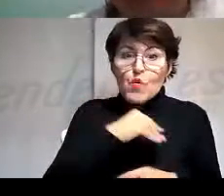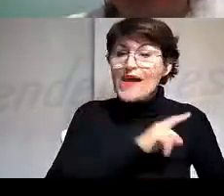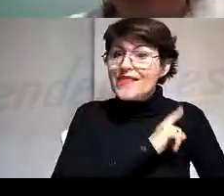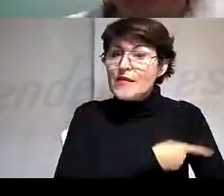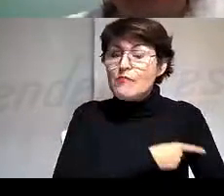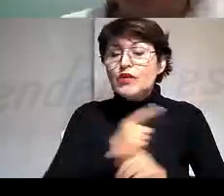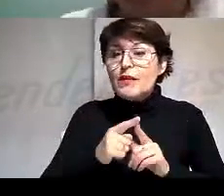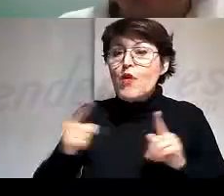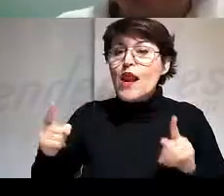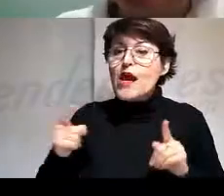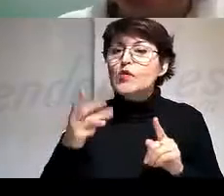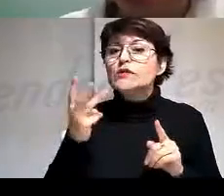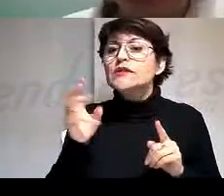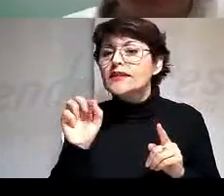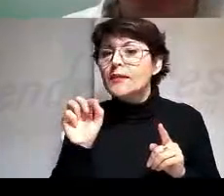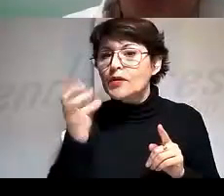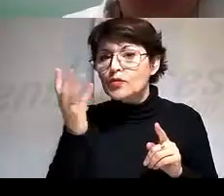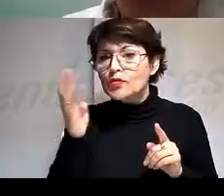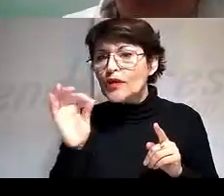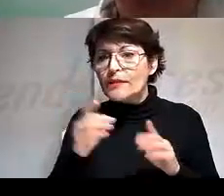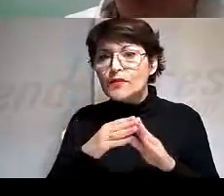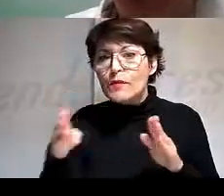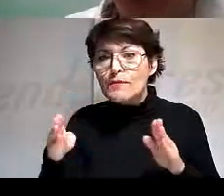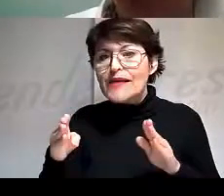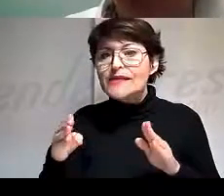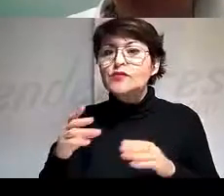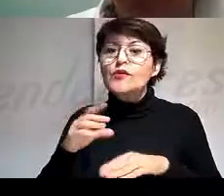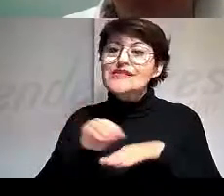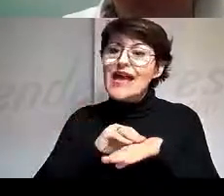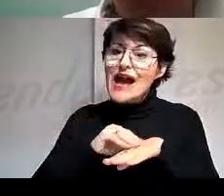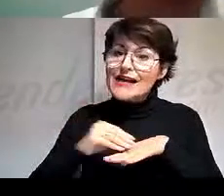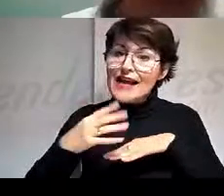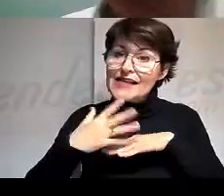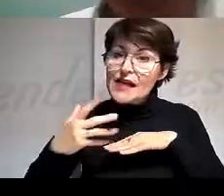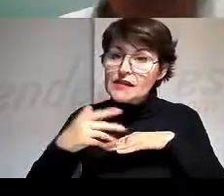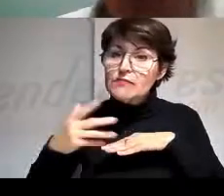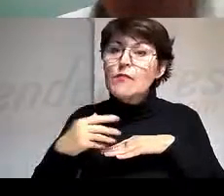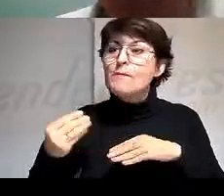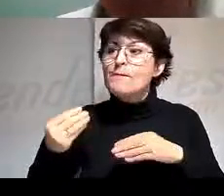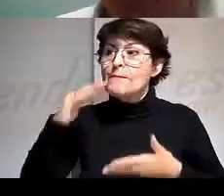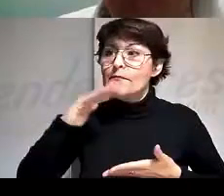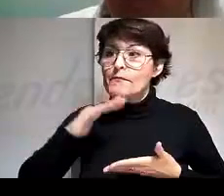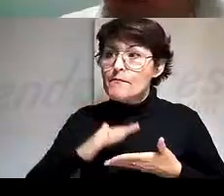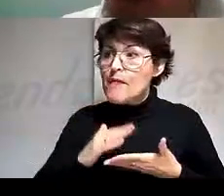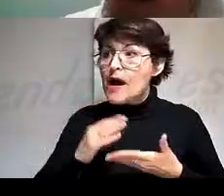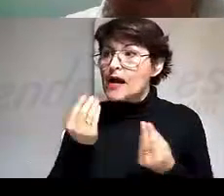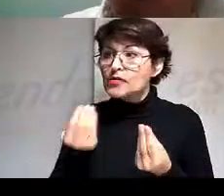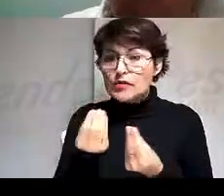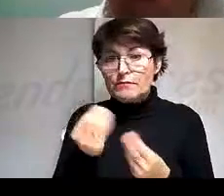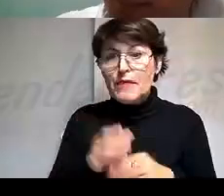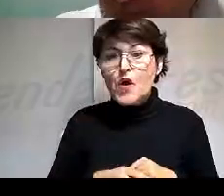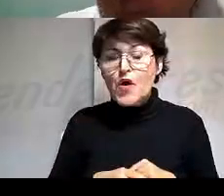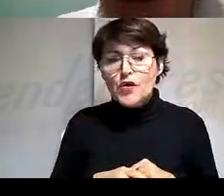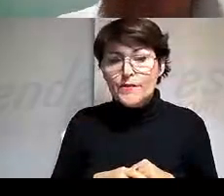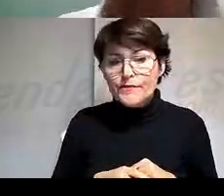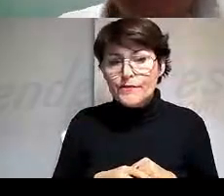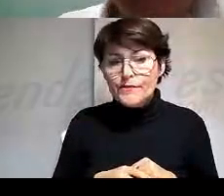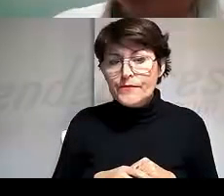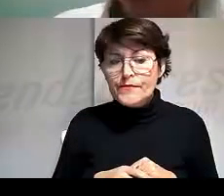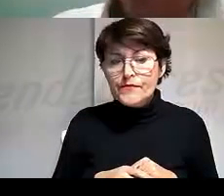30 a 45 minutos, empezaremos a quemar grasas, empezaremos a quemar triglicéridos fundamentalmente, que es lo que el cuerpo